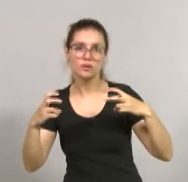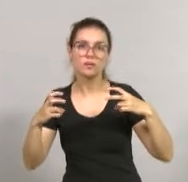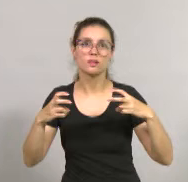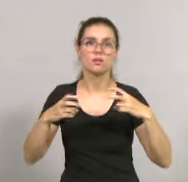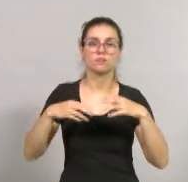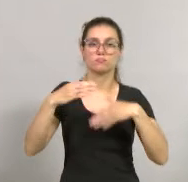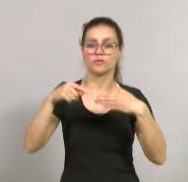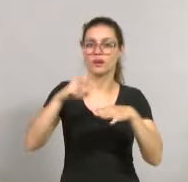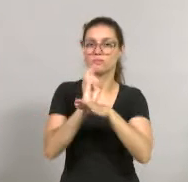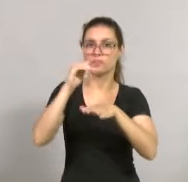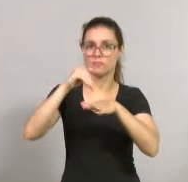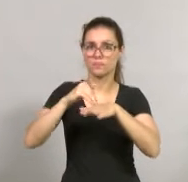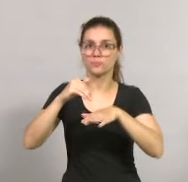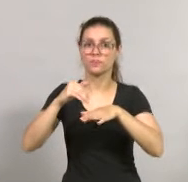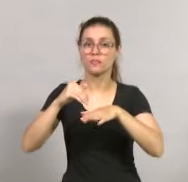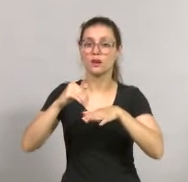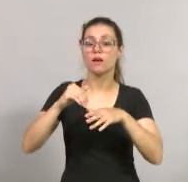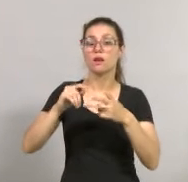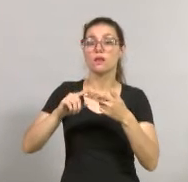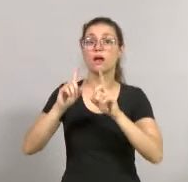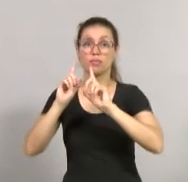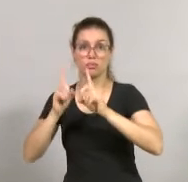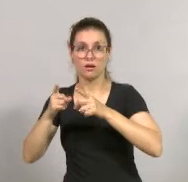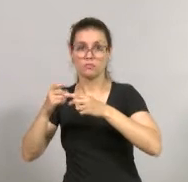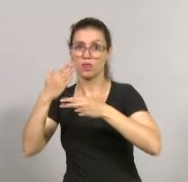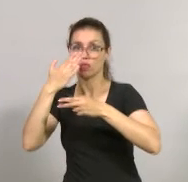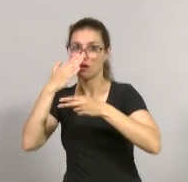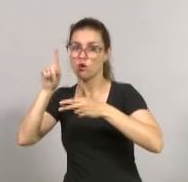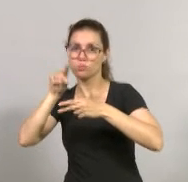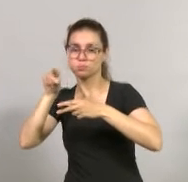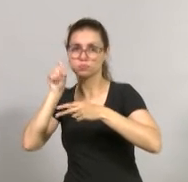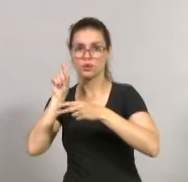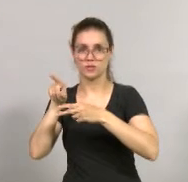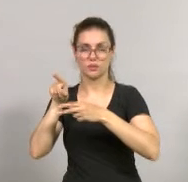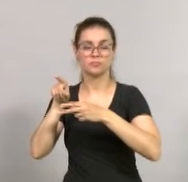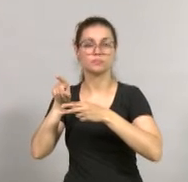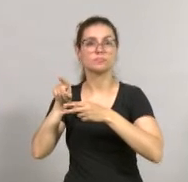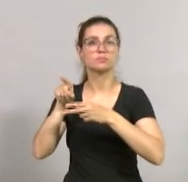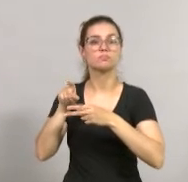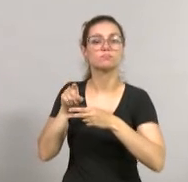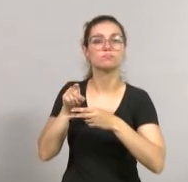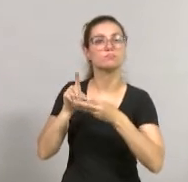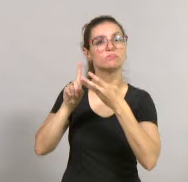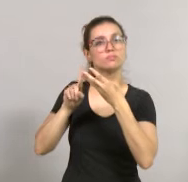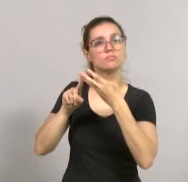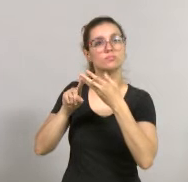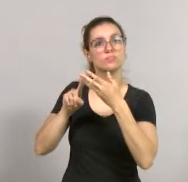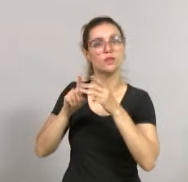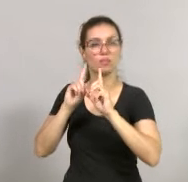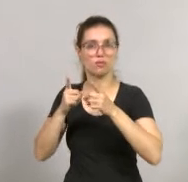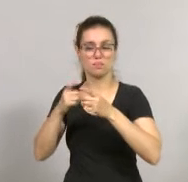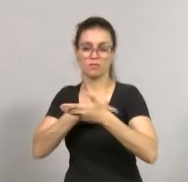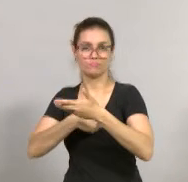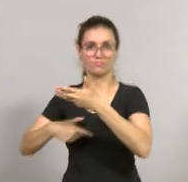y también con investigadores del CONICET de Córdoba, el CCT, y obviamente, bueno, el sector del